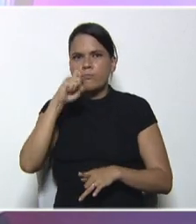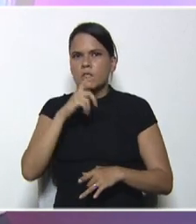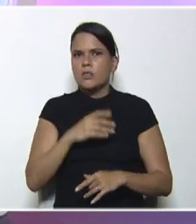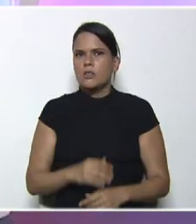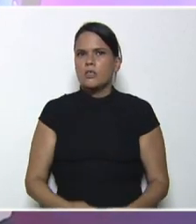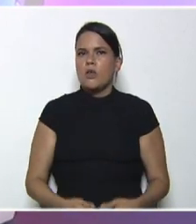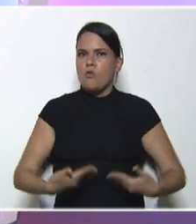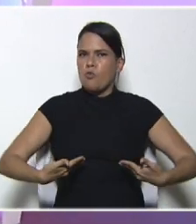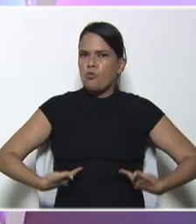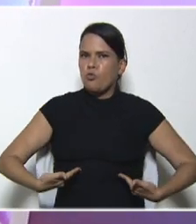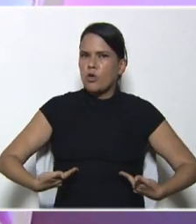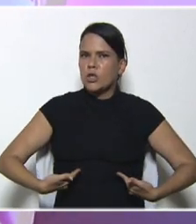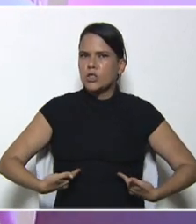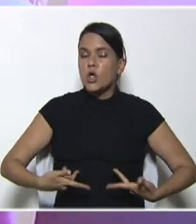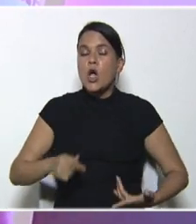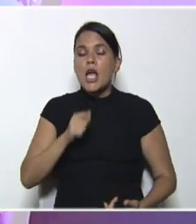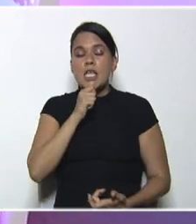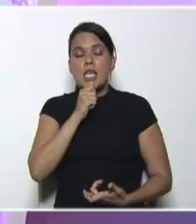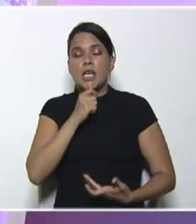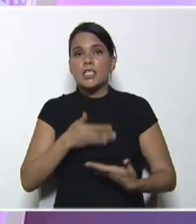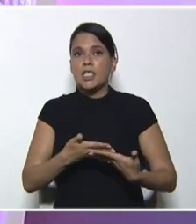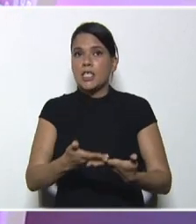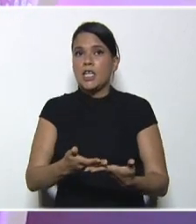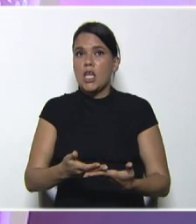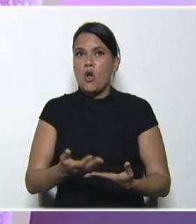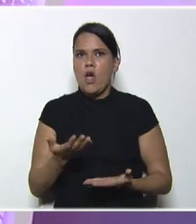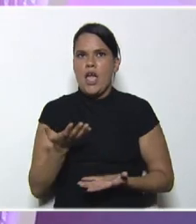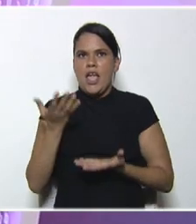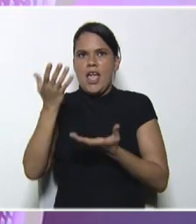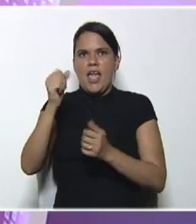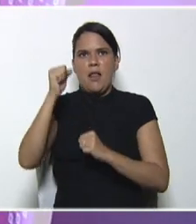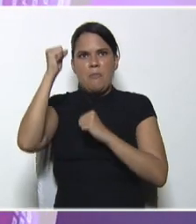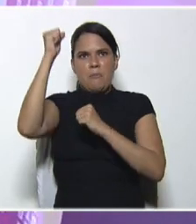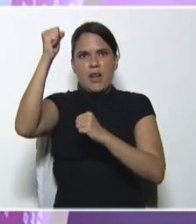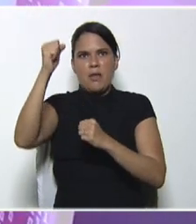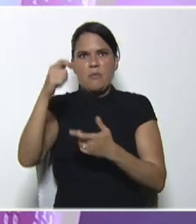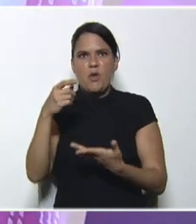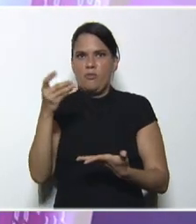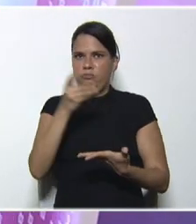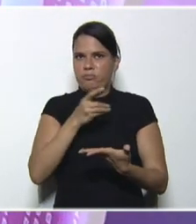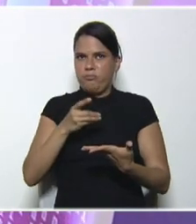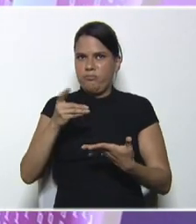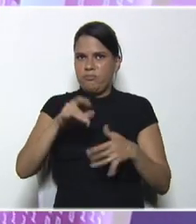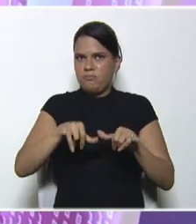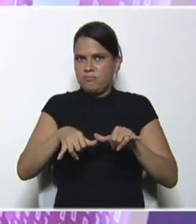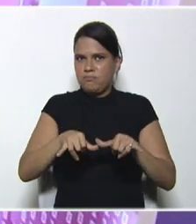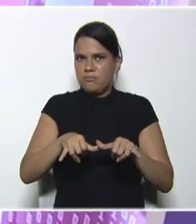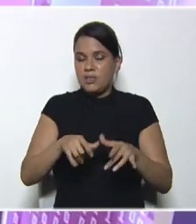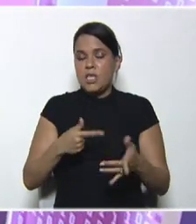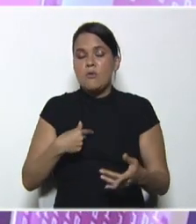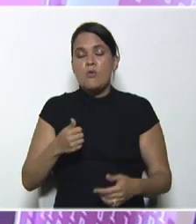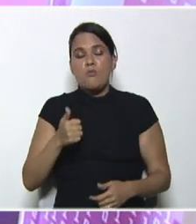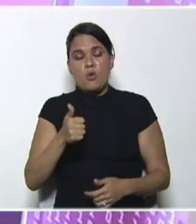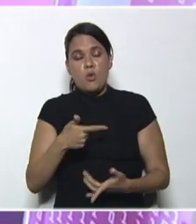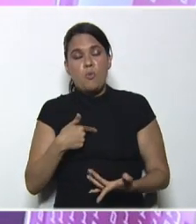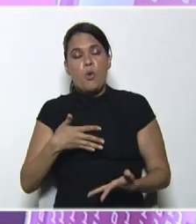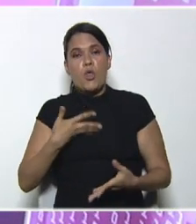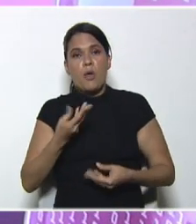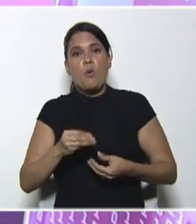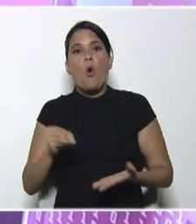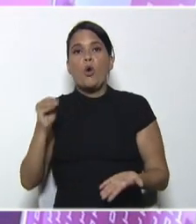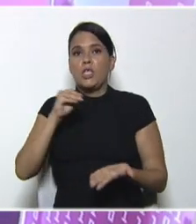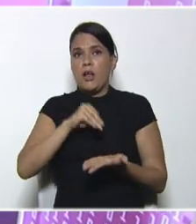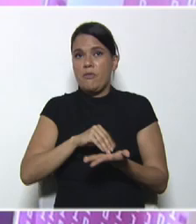fueron recientemente galardonados con el Premio Nacional de Arquitectura. Así que muy pronto podremos volver a nuestros